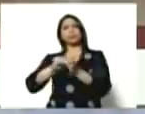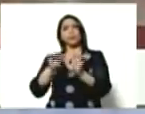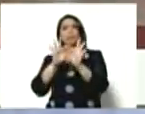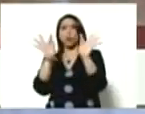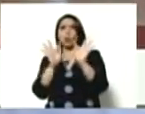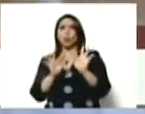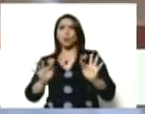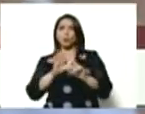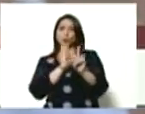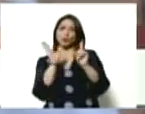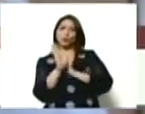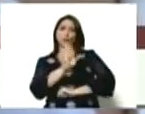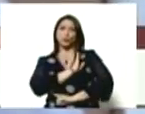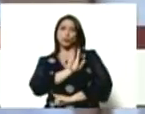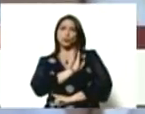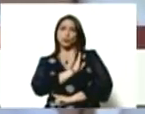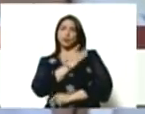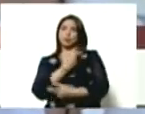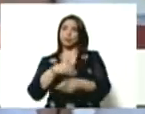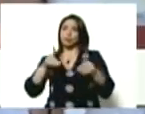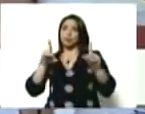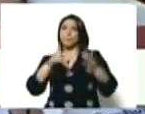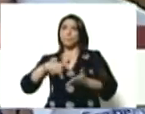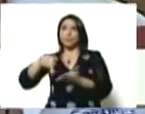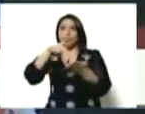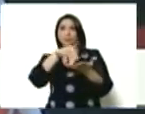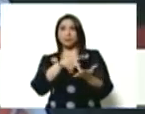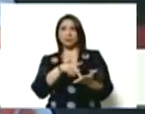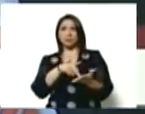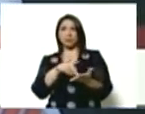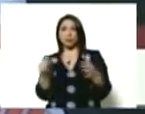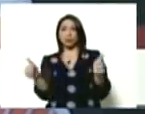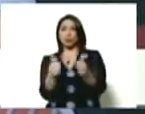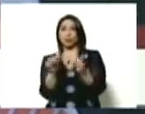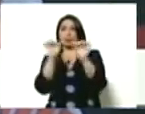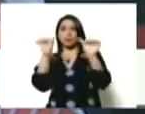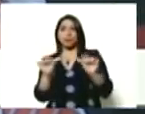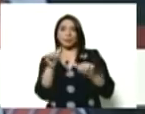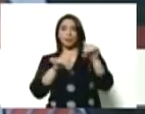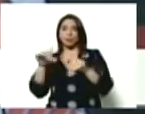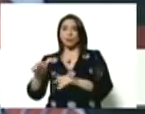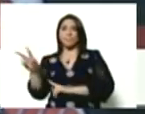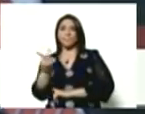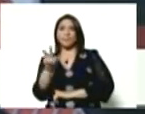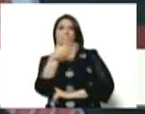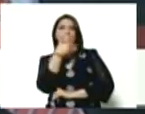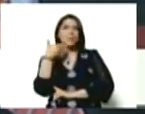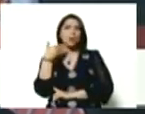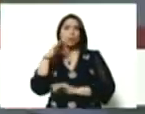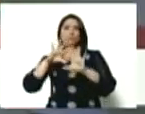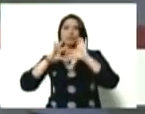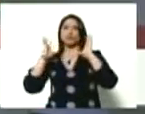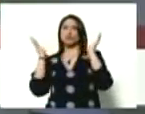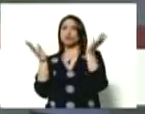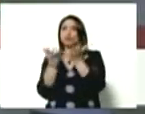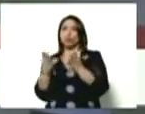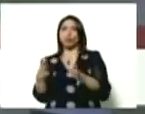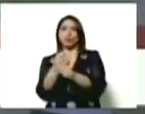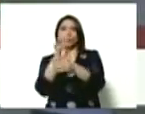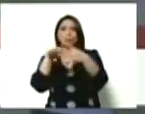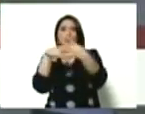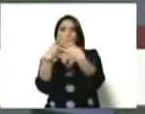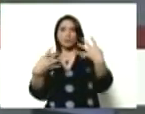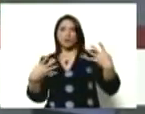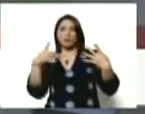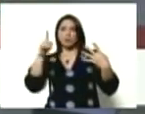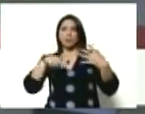manera su cultura democrática y participativa con el sistema electoral venezolano de los mejores en el mundo. Confiable, transparente